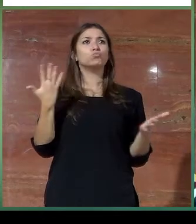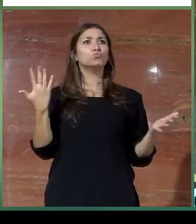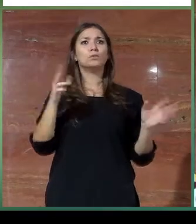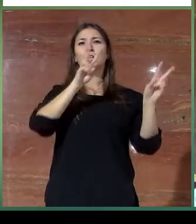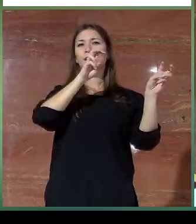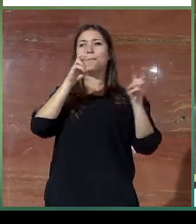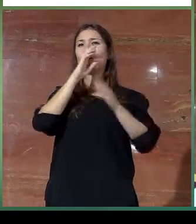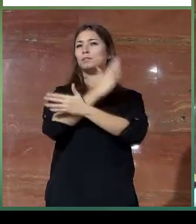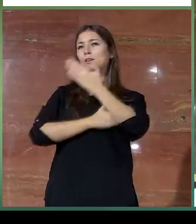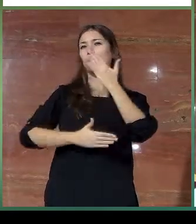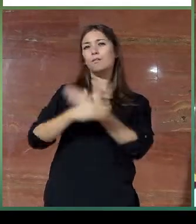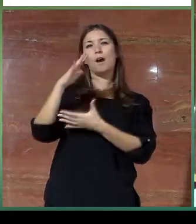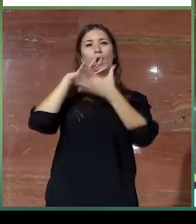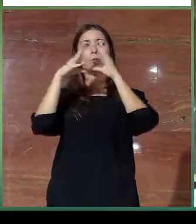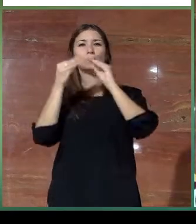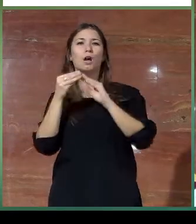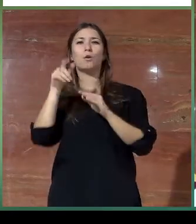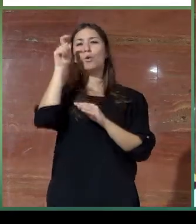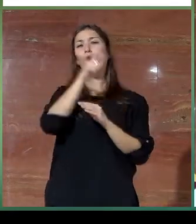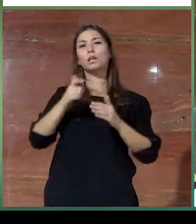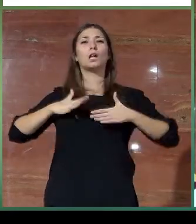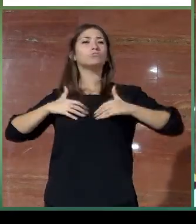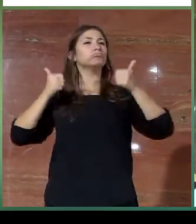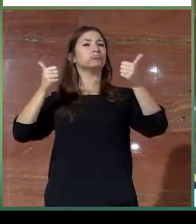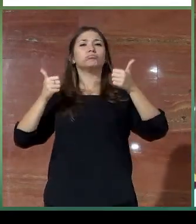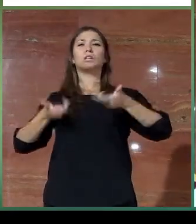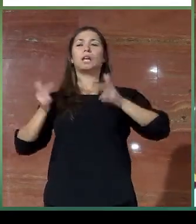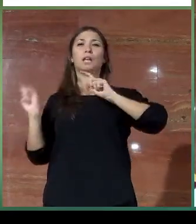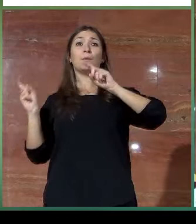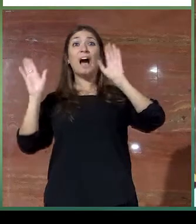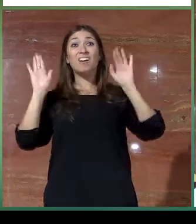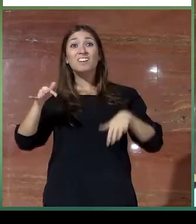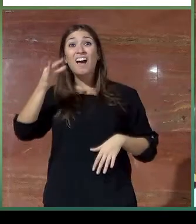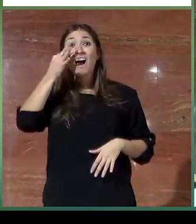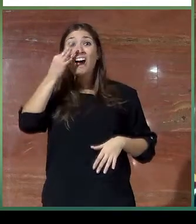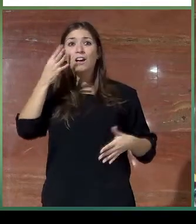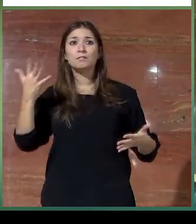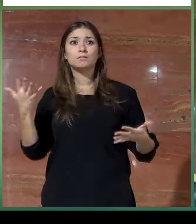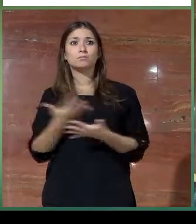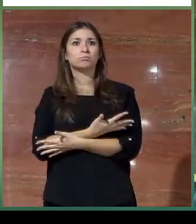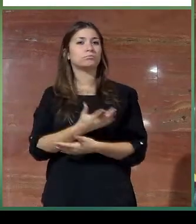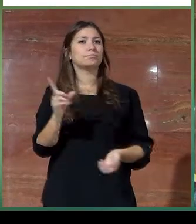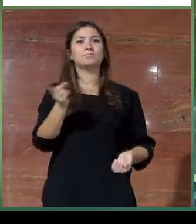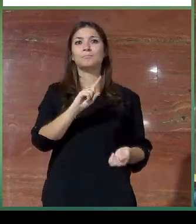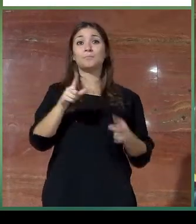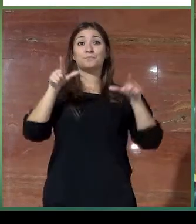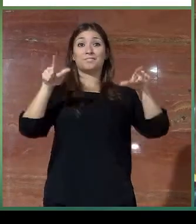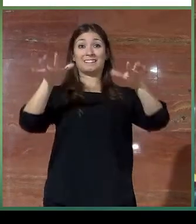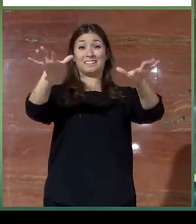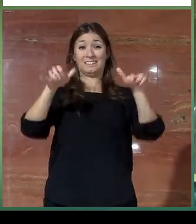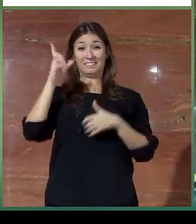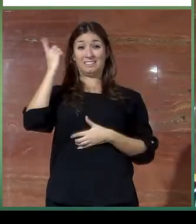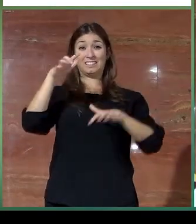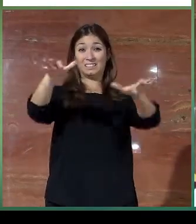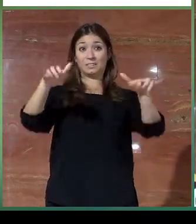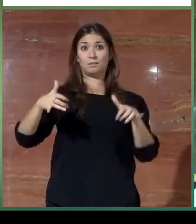para la discapacidad, para que la gente se pudiera mover de un sitio para otro. Pero, sin embargo, luego nos pasaba una cosa muy curiosa en el Salón de Actos, que era la